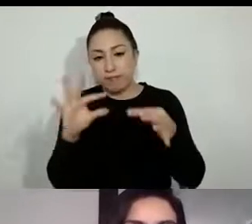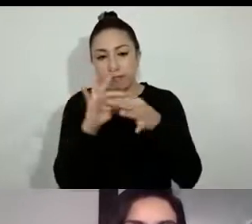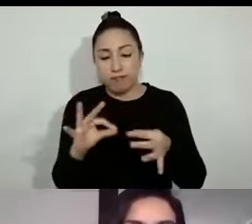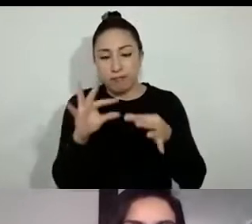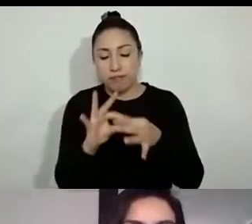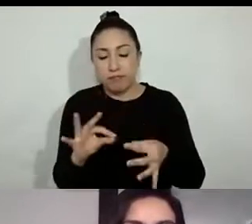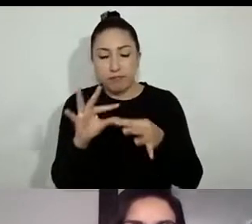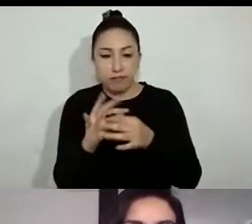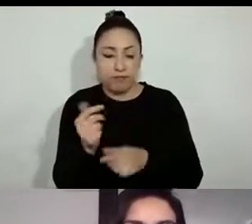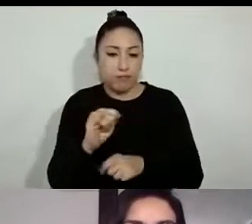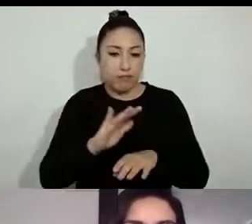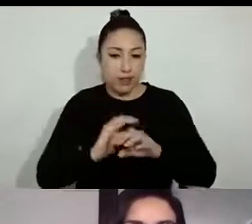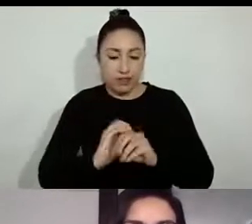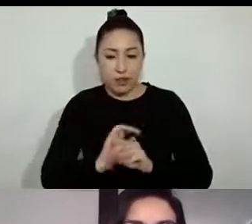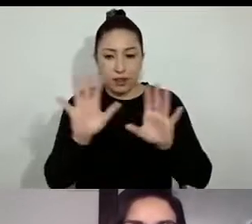así.